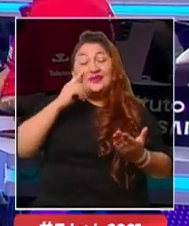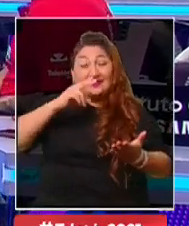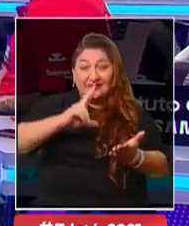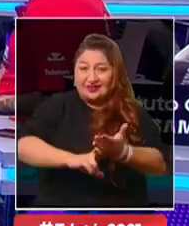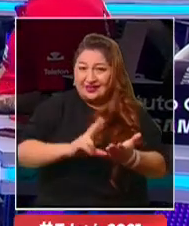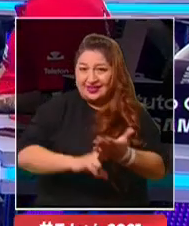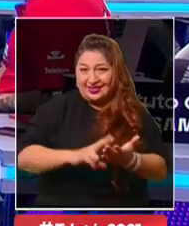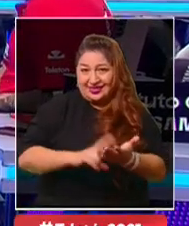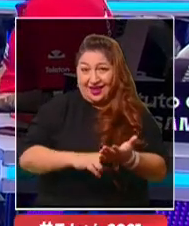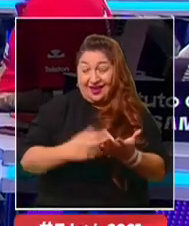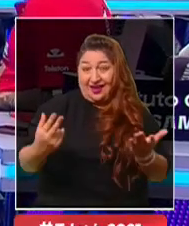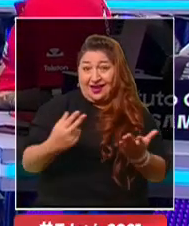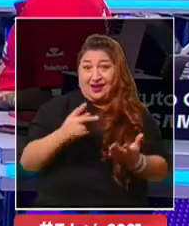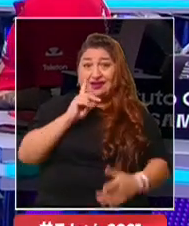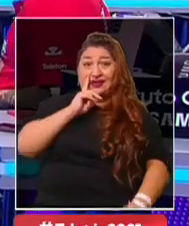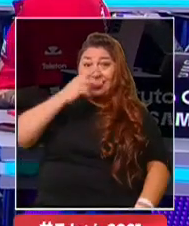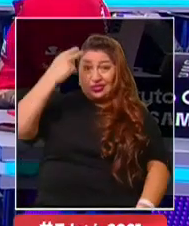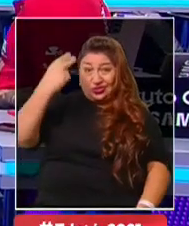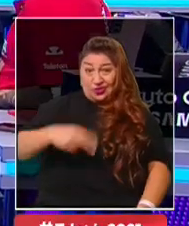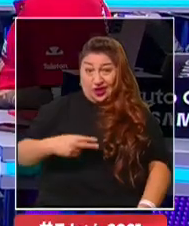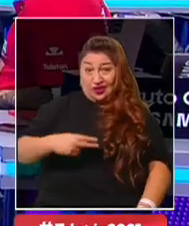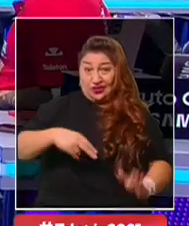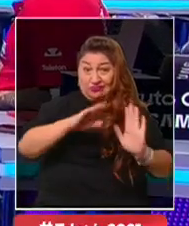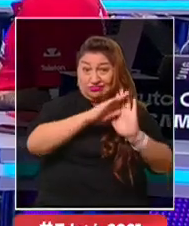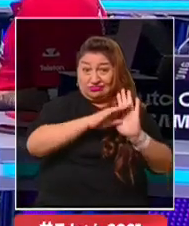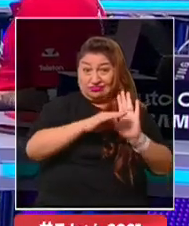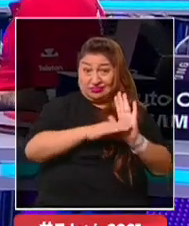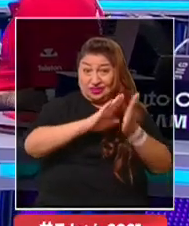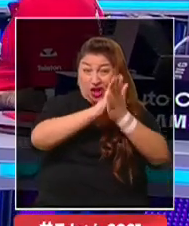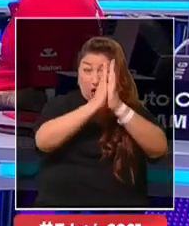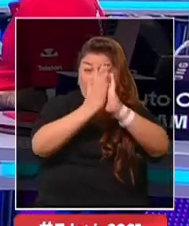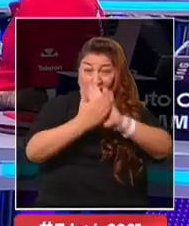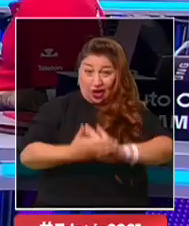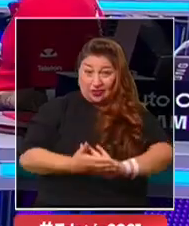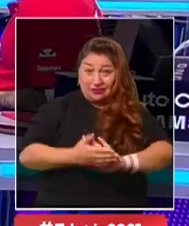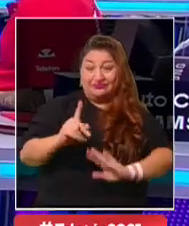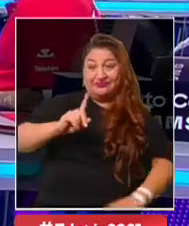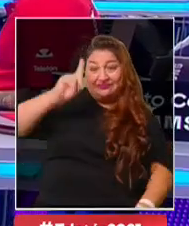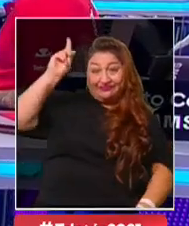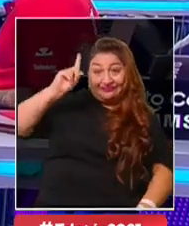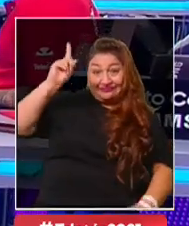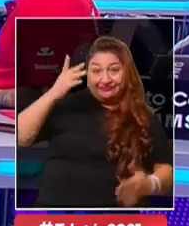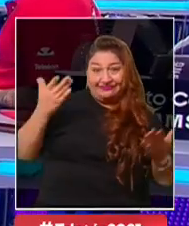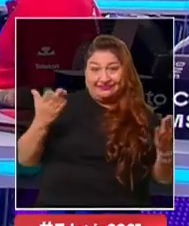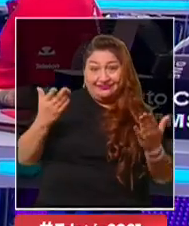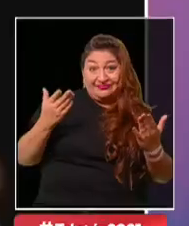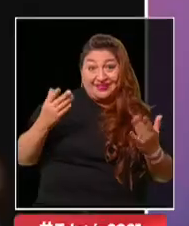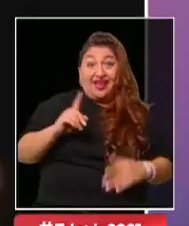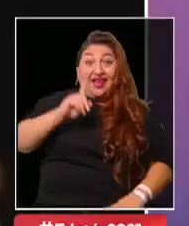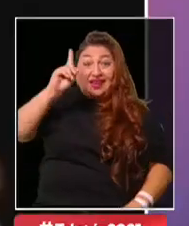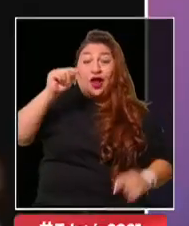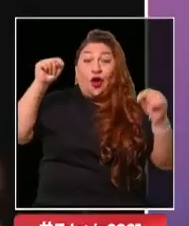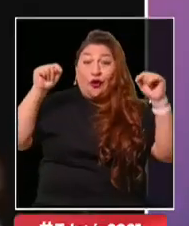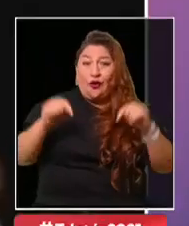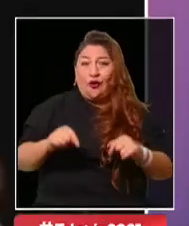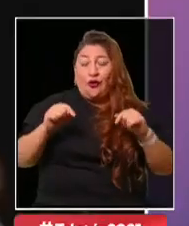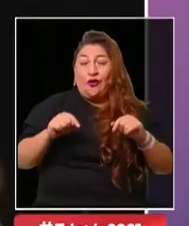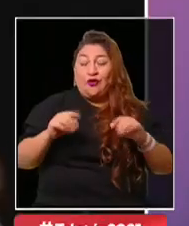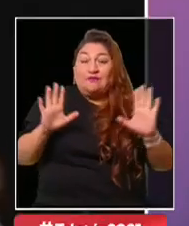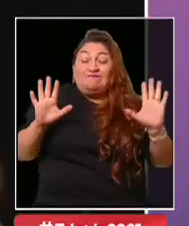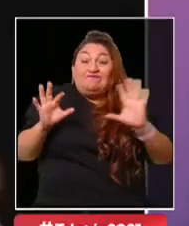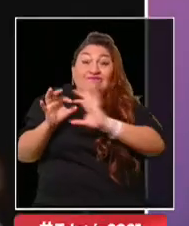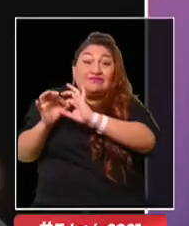realidad el dueño de nuestras agendas es Dios. Y Dios hoy, por alguna cosa que yo no